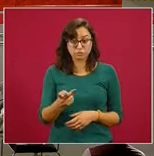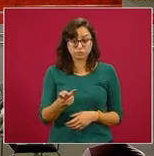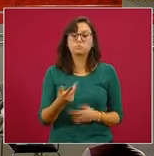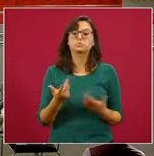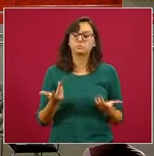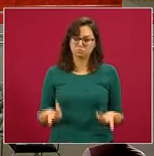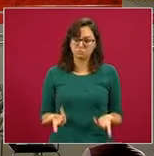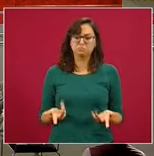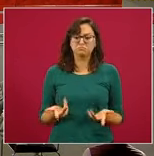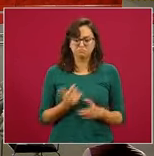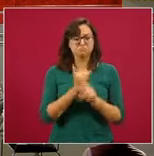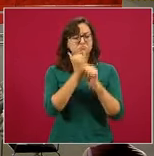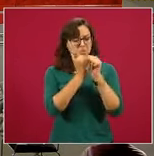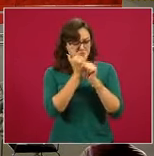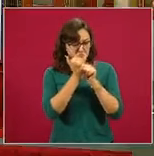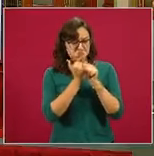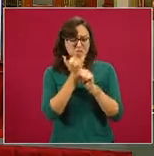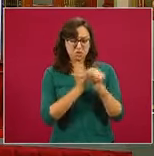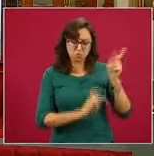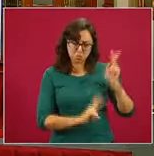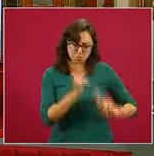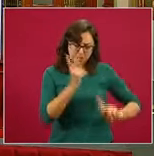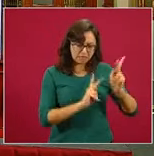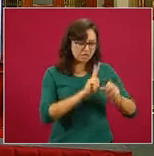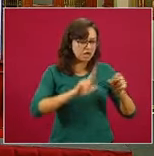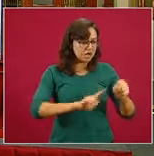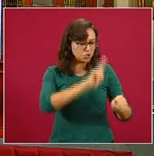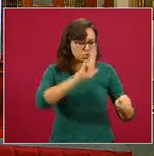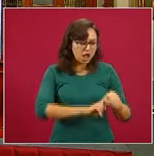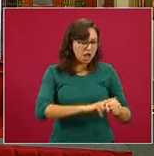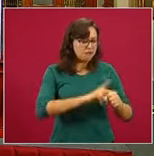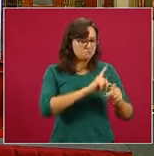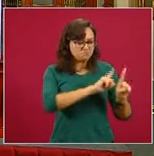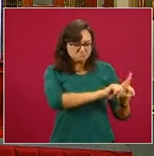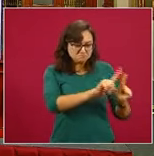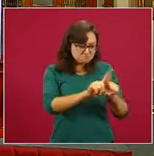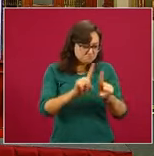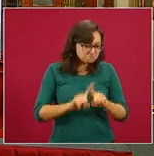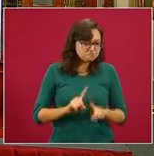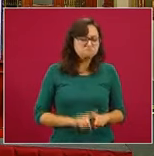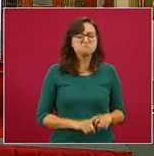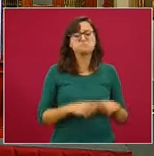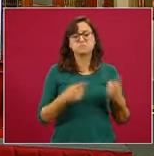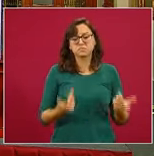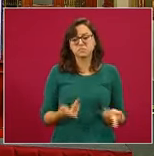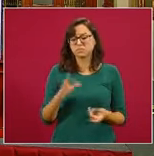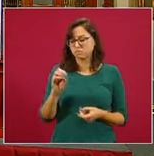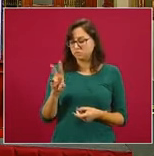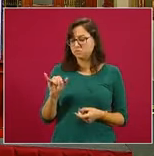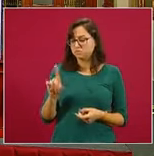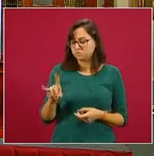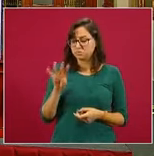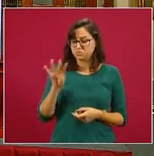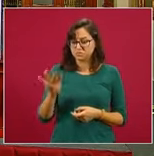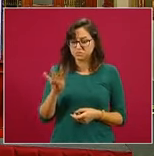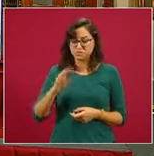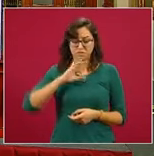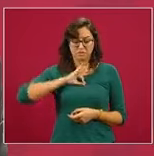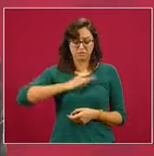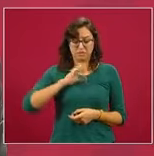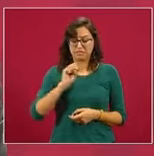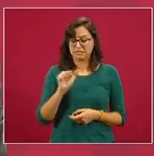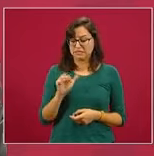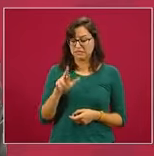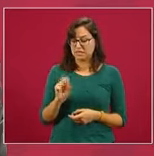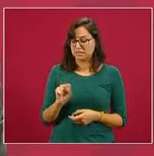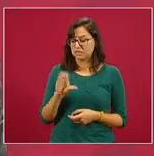deseable que se haga investigación en el desarrollo de tratamientos para el COVID-19 o la COVID-19, para el virus SARS-CoV-2.